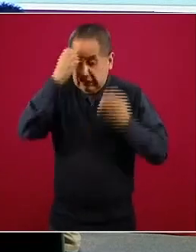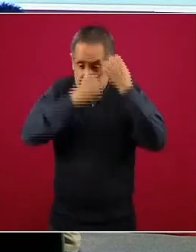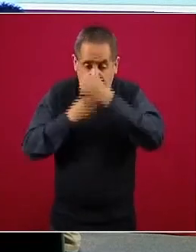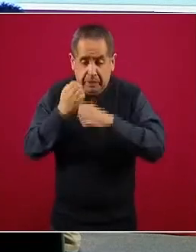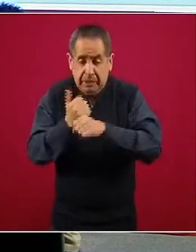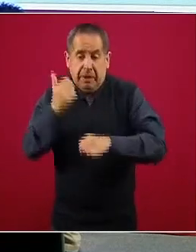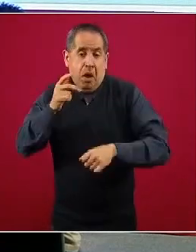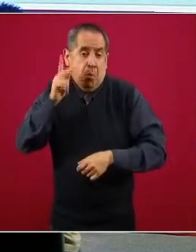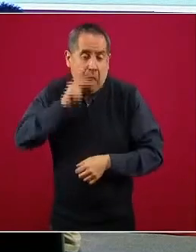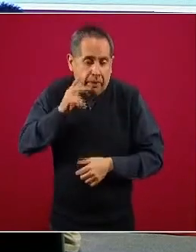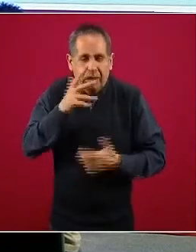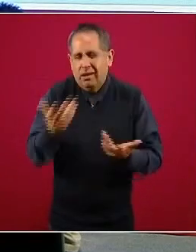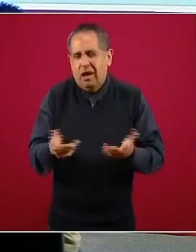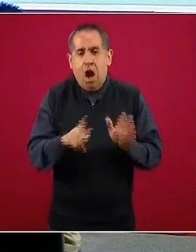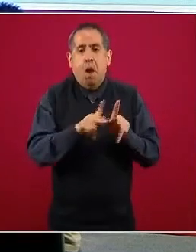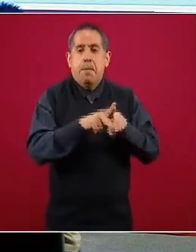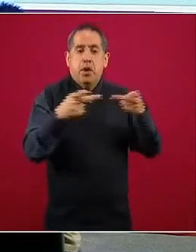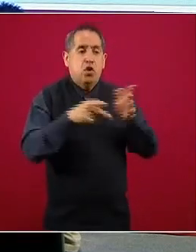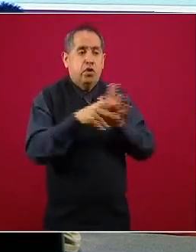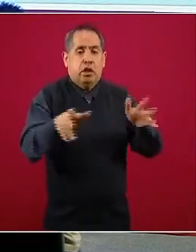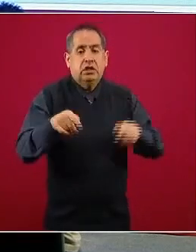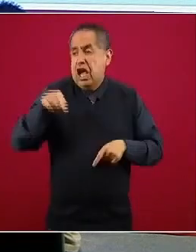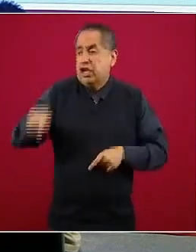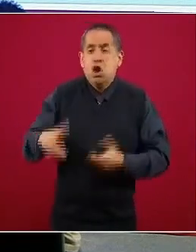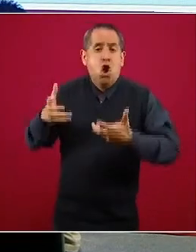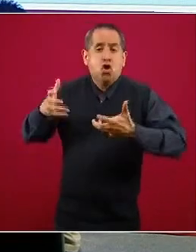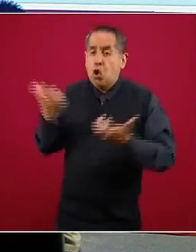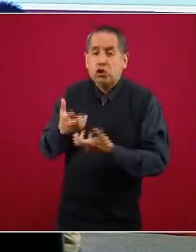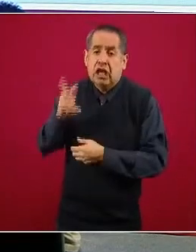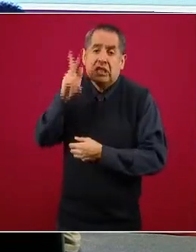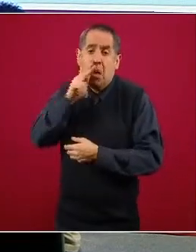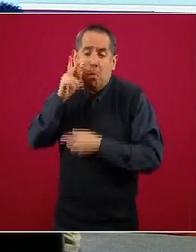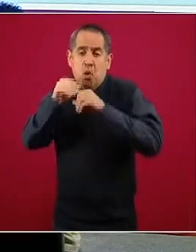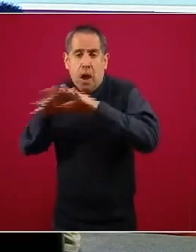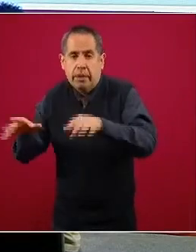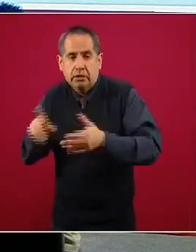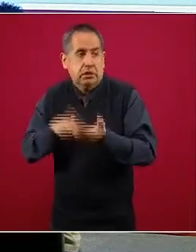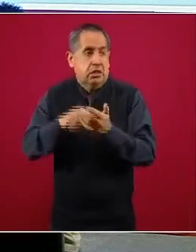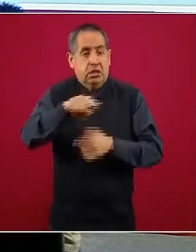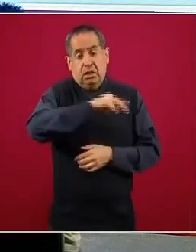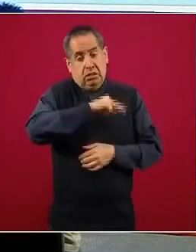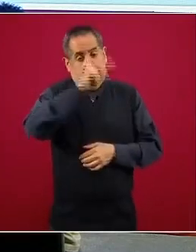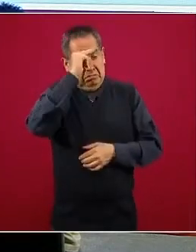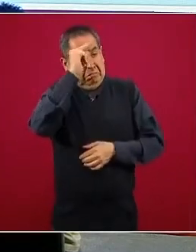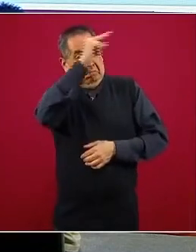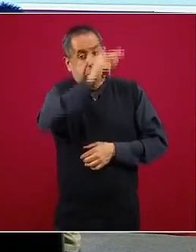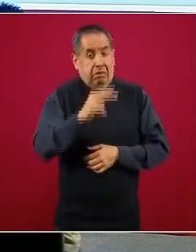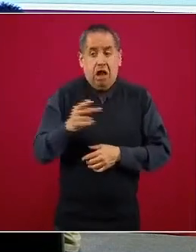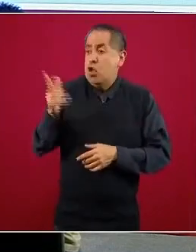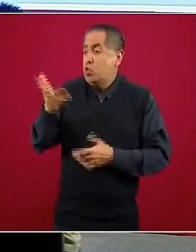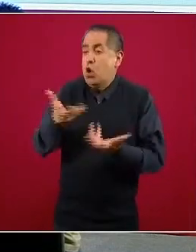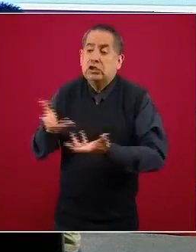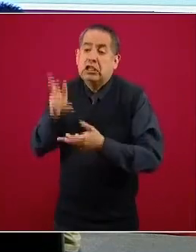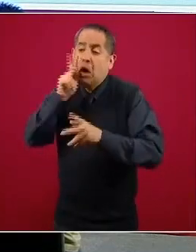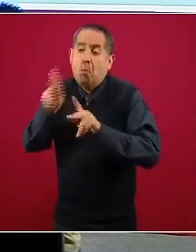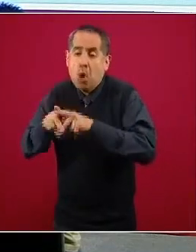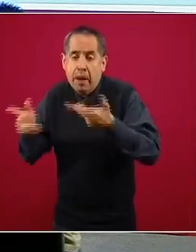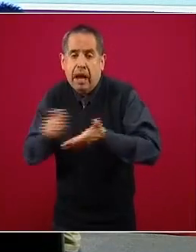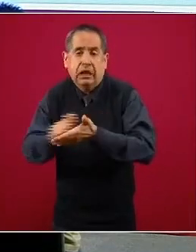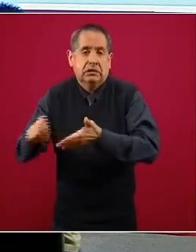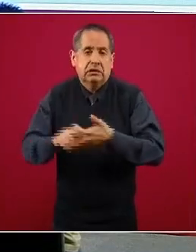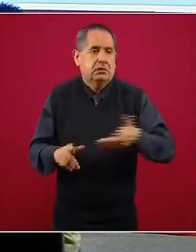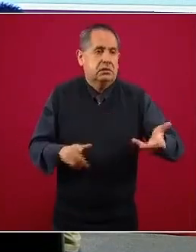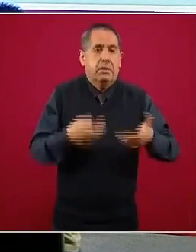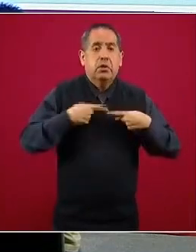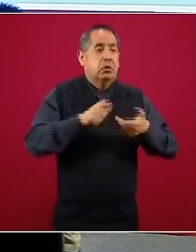Y hay diarios nacionales que enfatizan que no se hacen pruebas. Hay intelectuales que dicen que no se hacen pruebas. Hay columnistas que